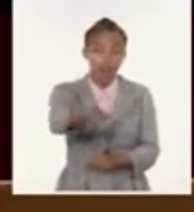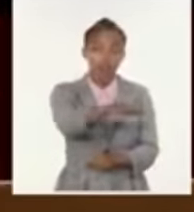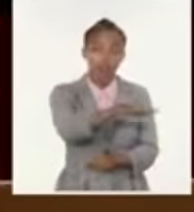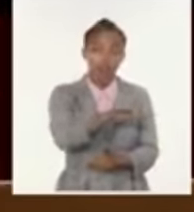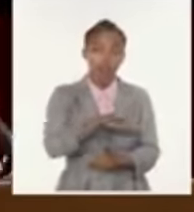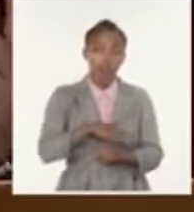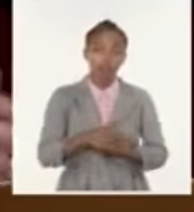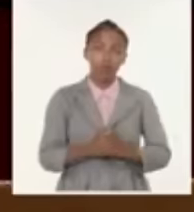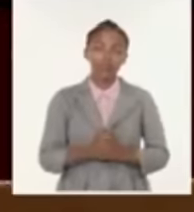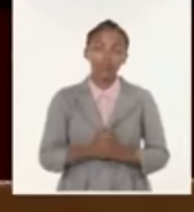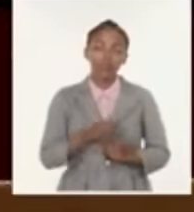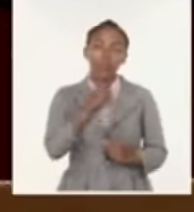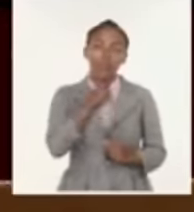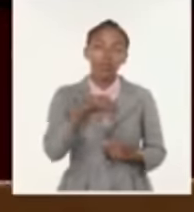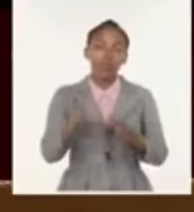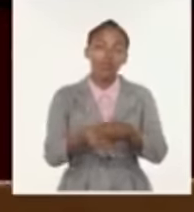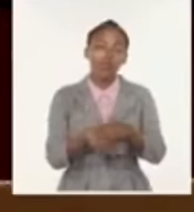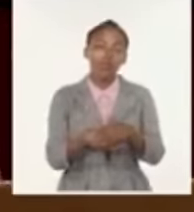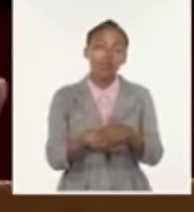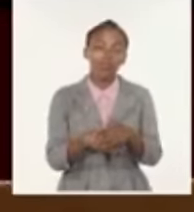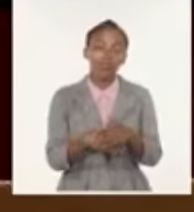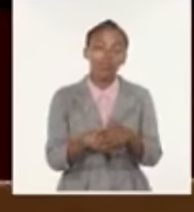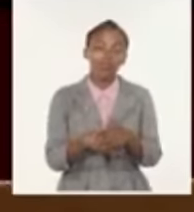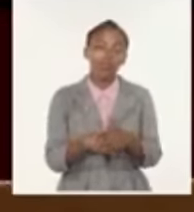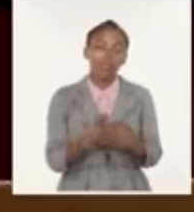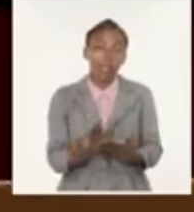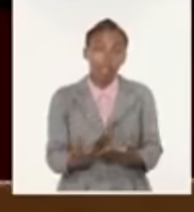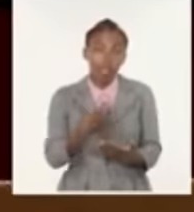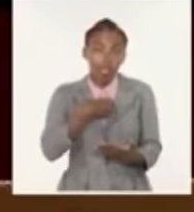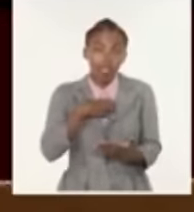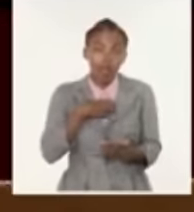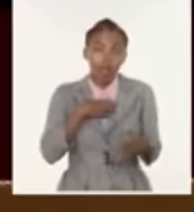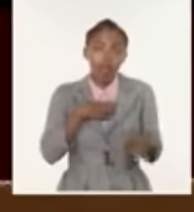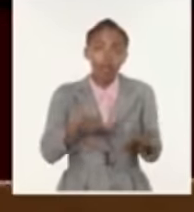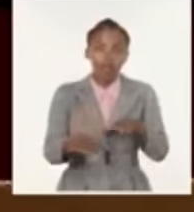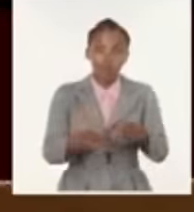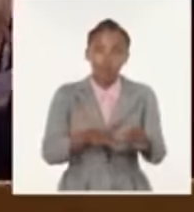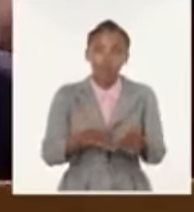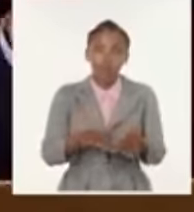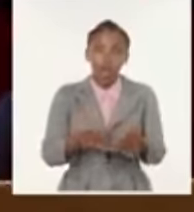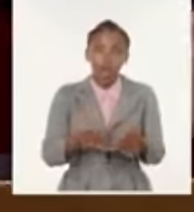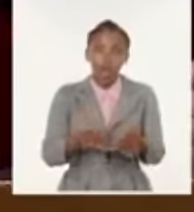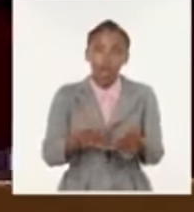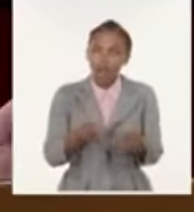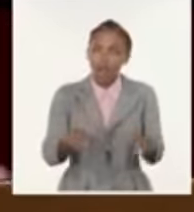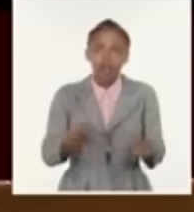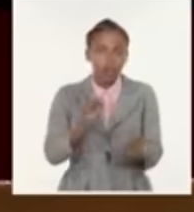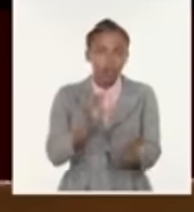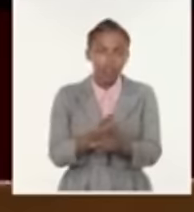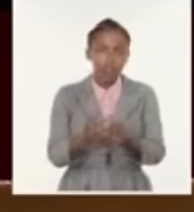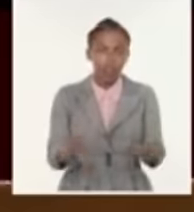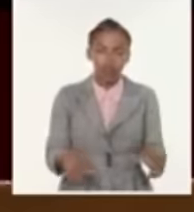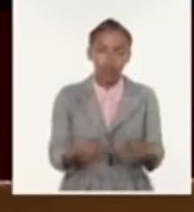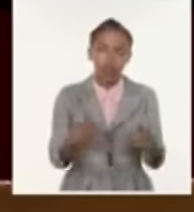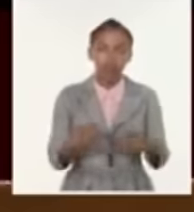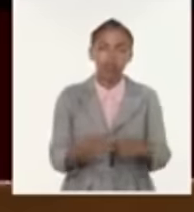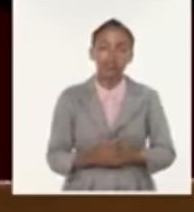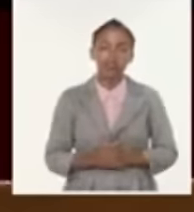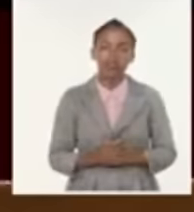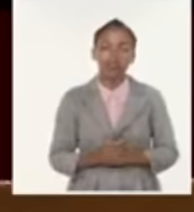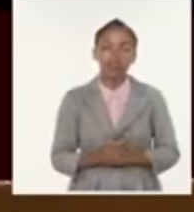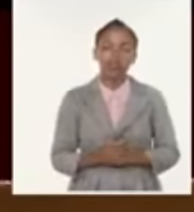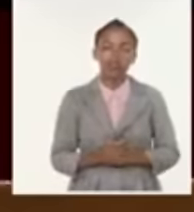condiciones, daremos ese paso. Y el trabajador recibirá su salario más el subsidio por los productos de la